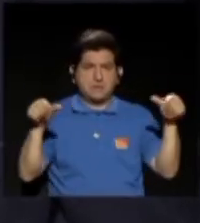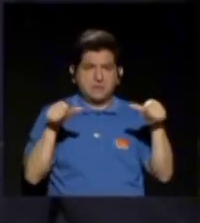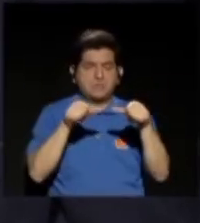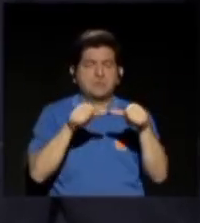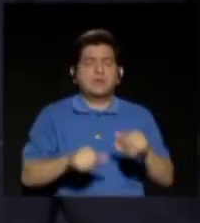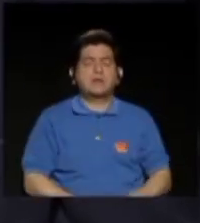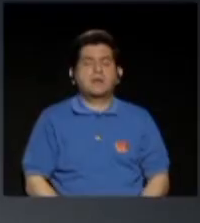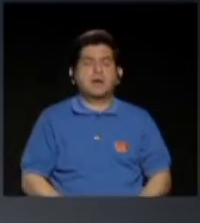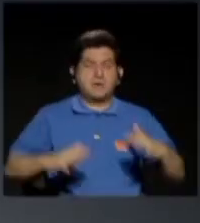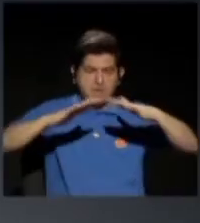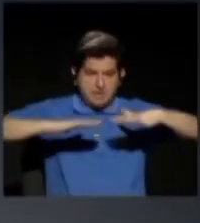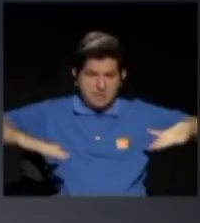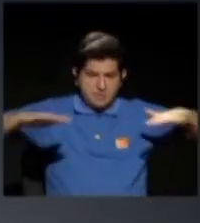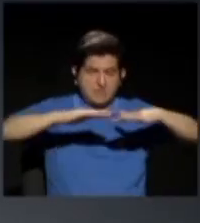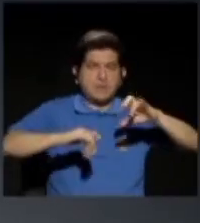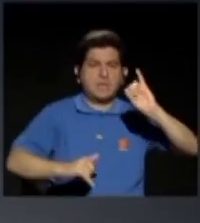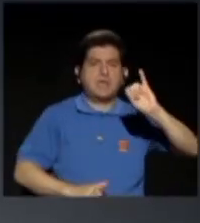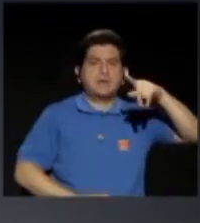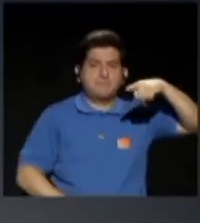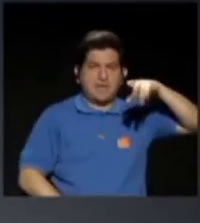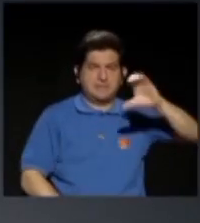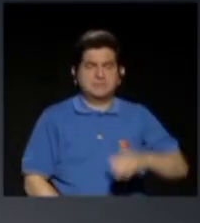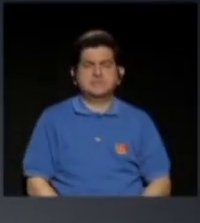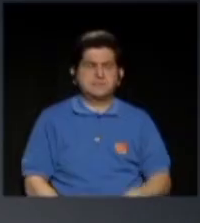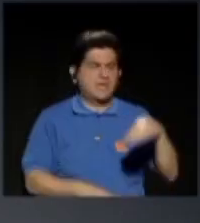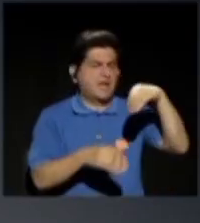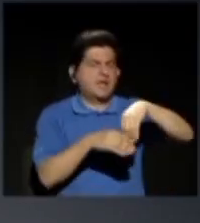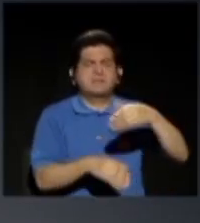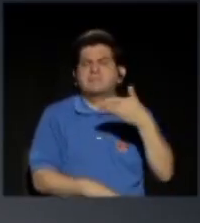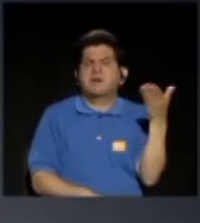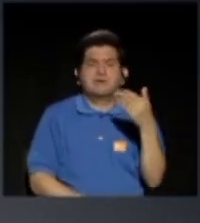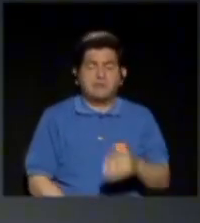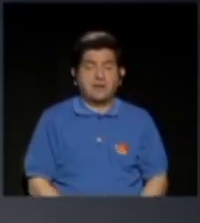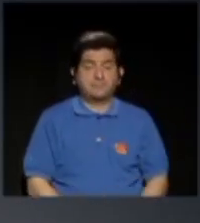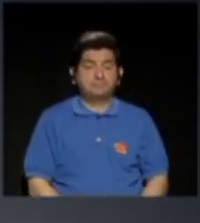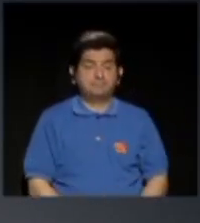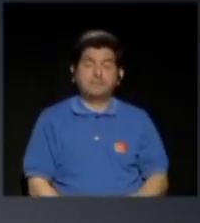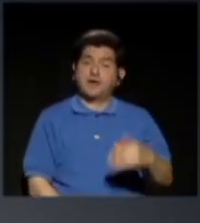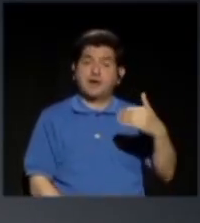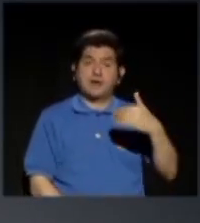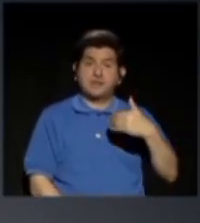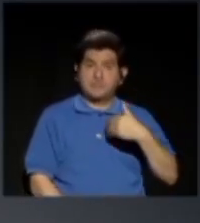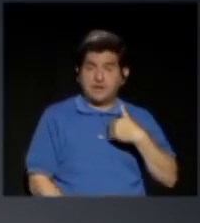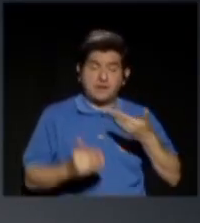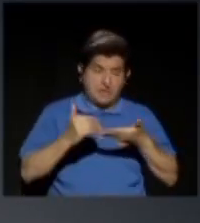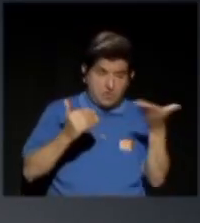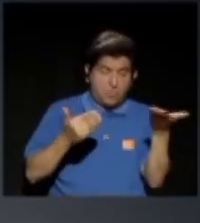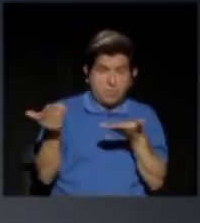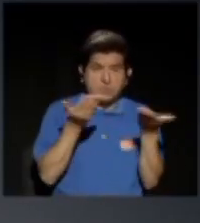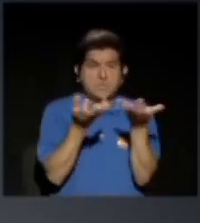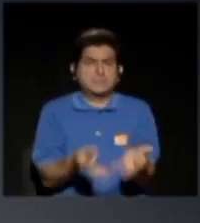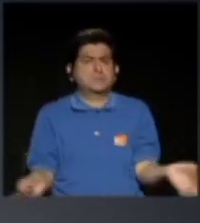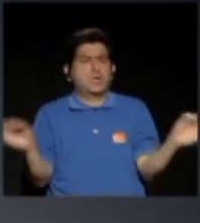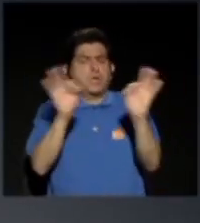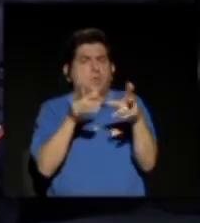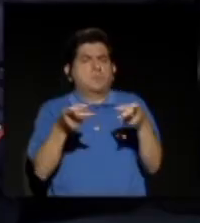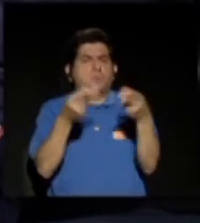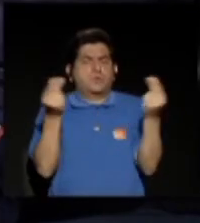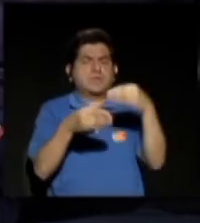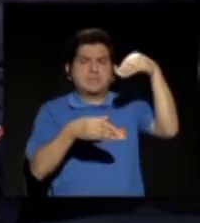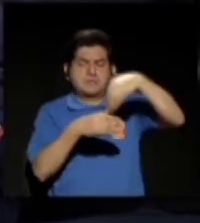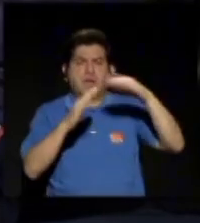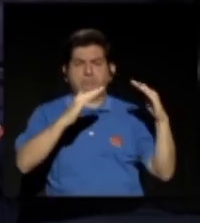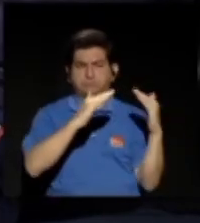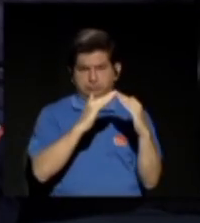geográfica del IPC. Básicamente, ¿quiénes entran? Pues entonces son aquellos bienes y servicios con un gasto importante para los hogares